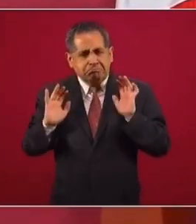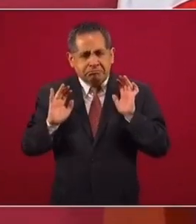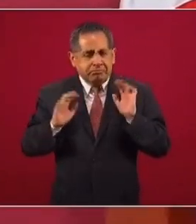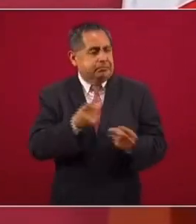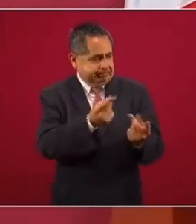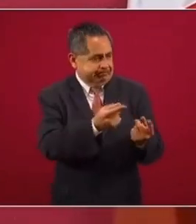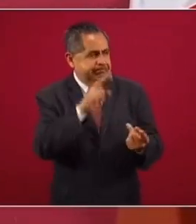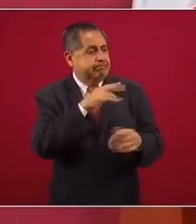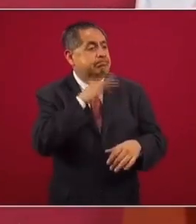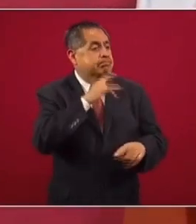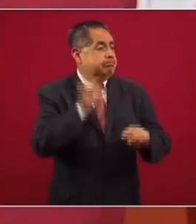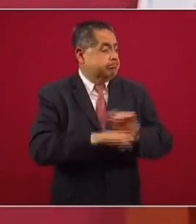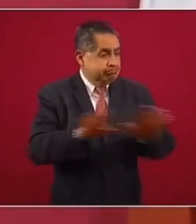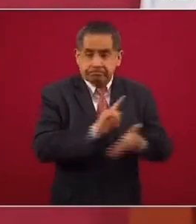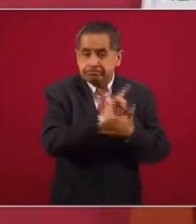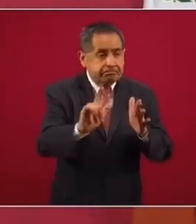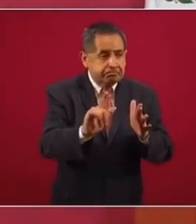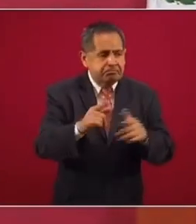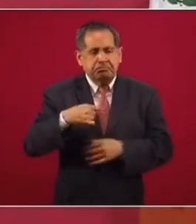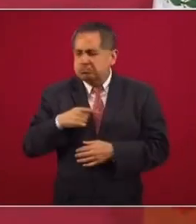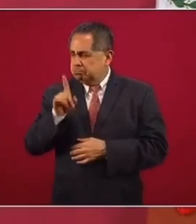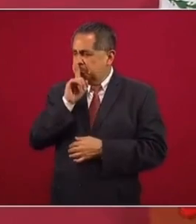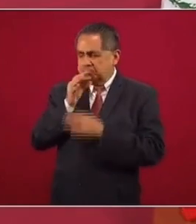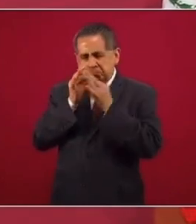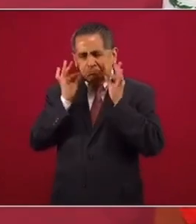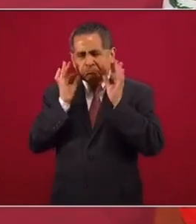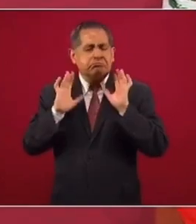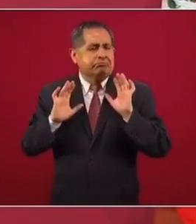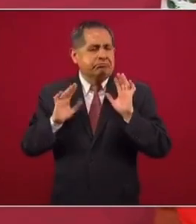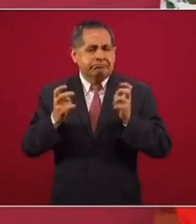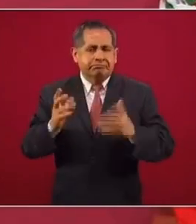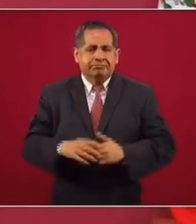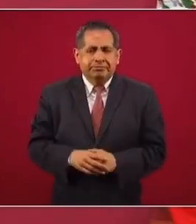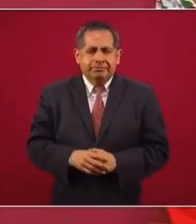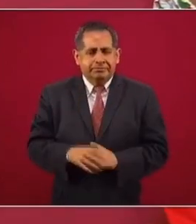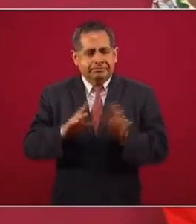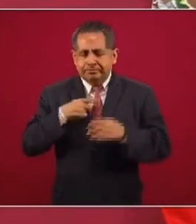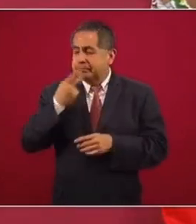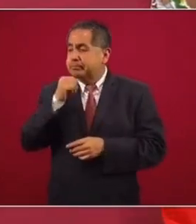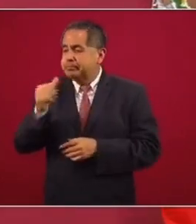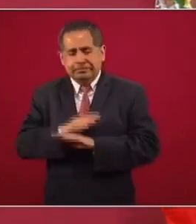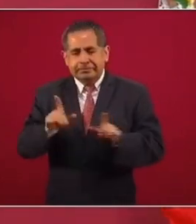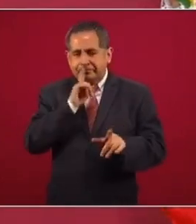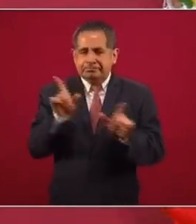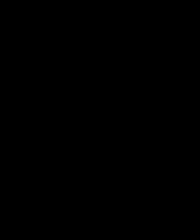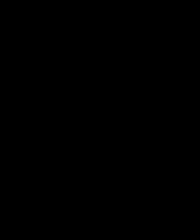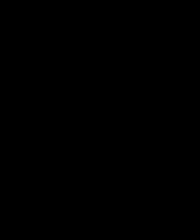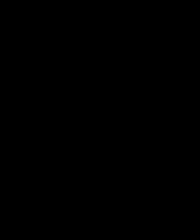a acabar con la corrupción para que yo ya me ponga mi tapaboca, para que ya no hable.